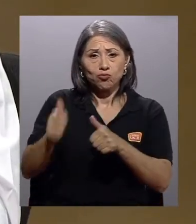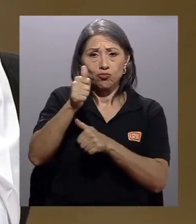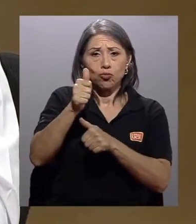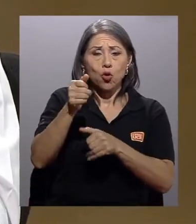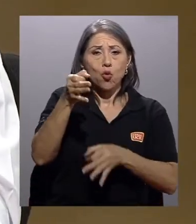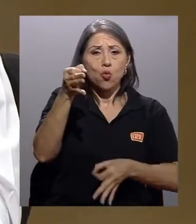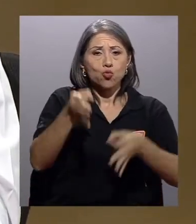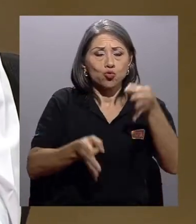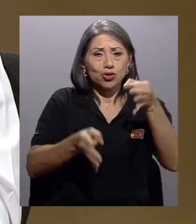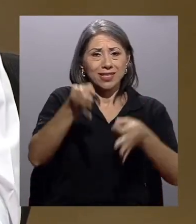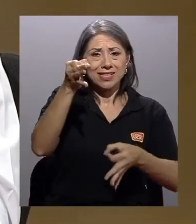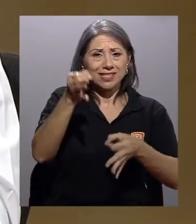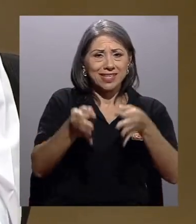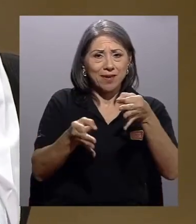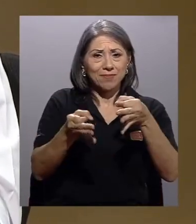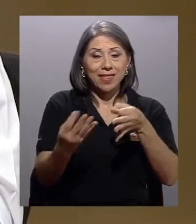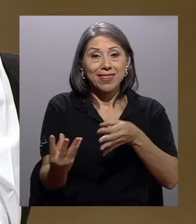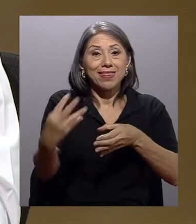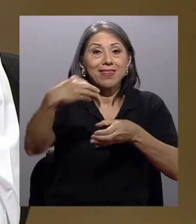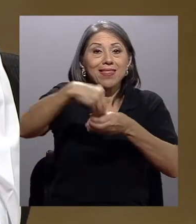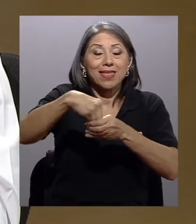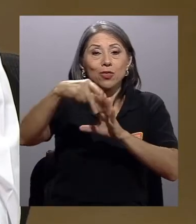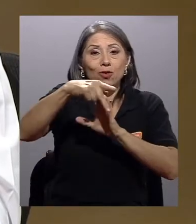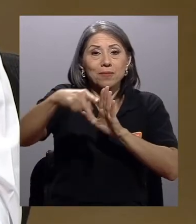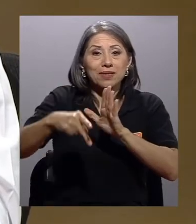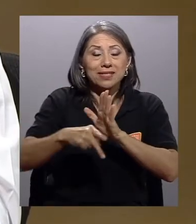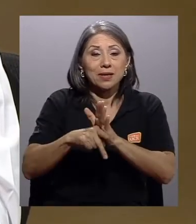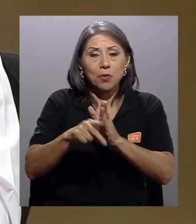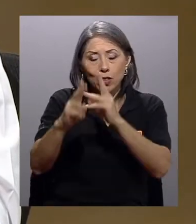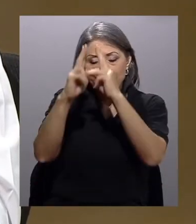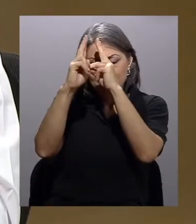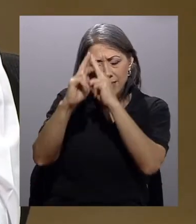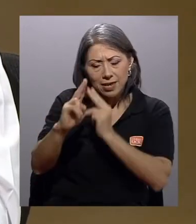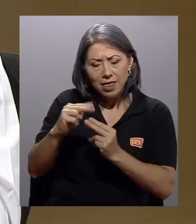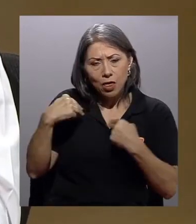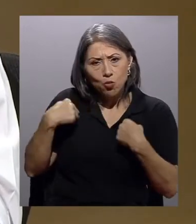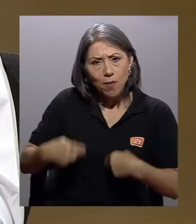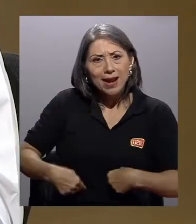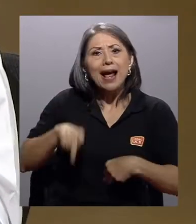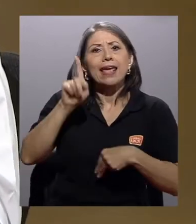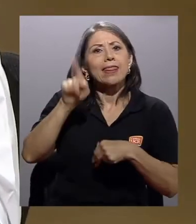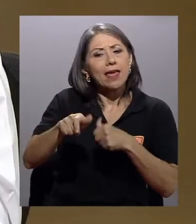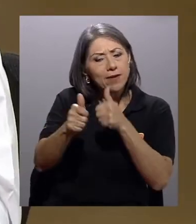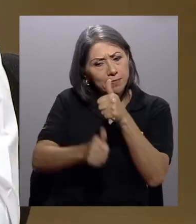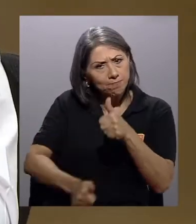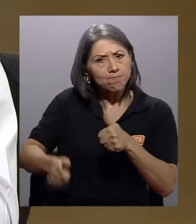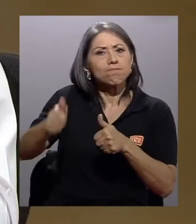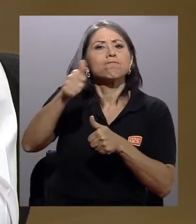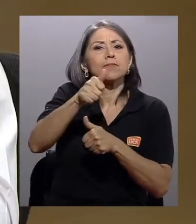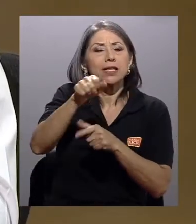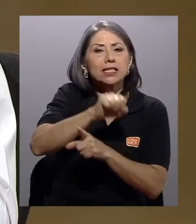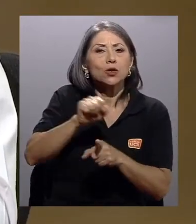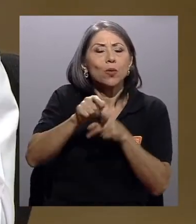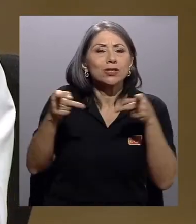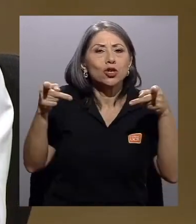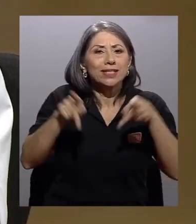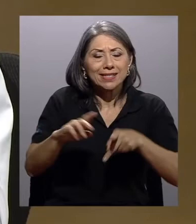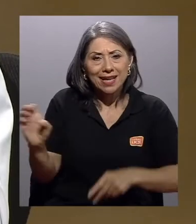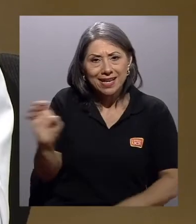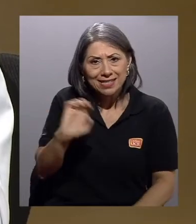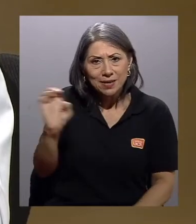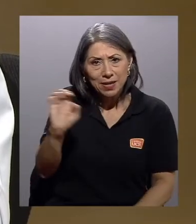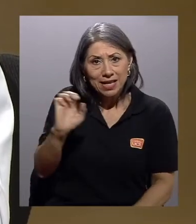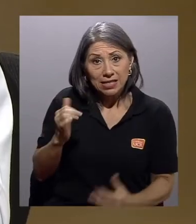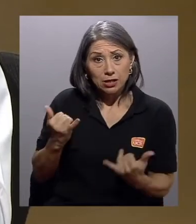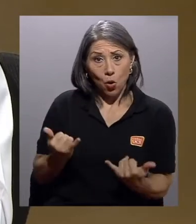de justicia, dentro del principio de dignidad humana que debe regir las conductas en casos de crisis y emergencias como las que